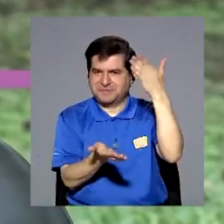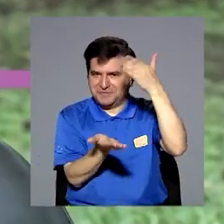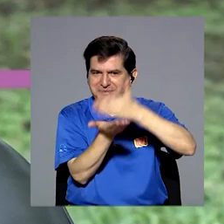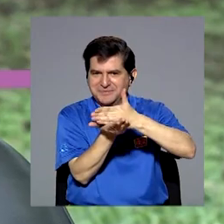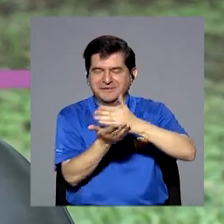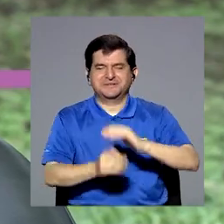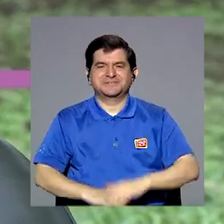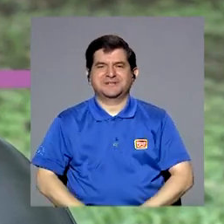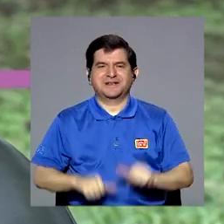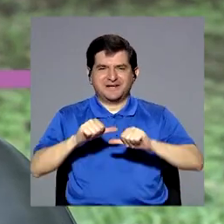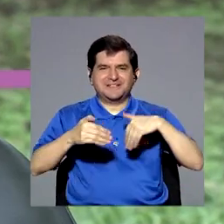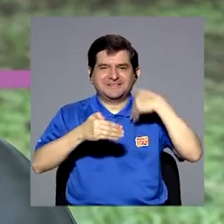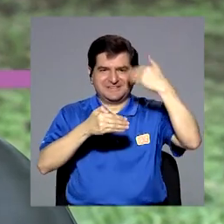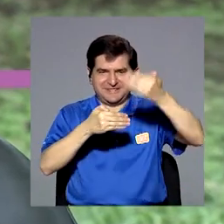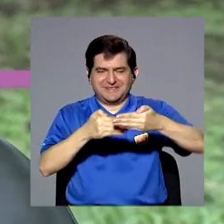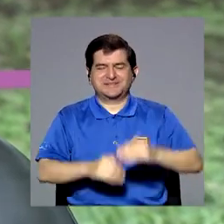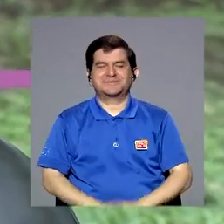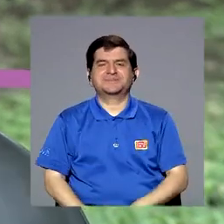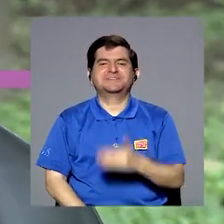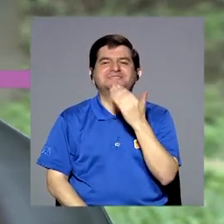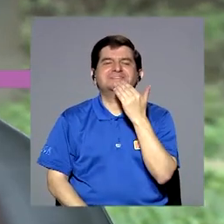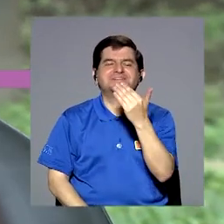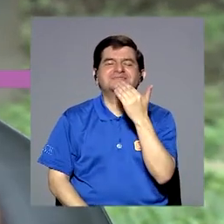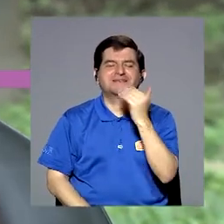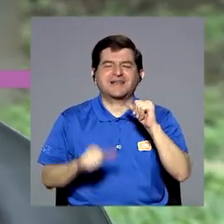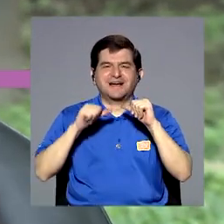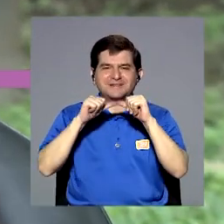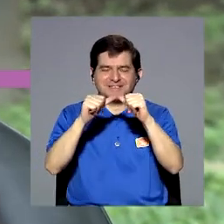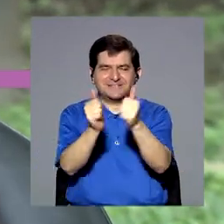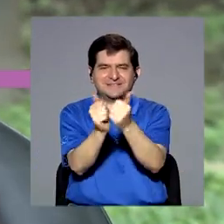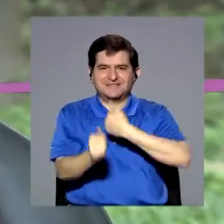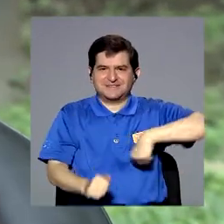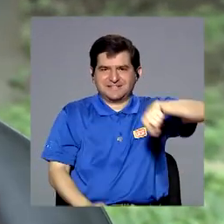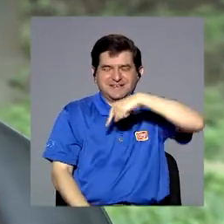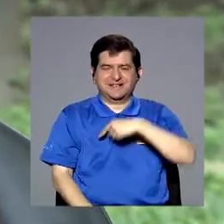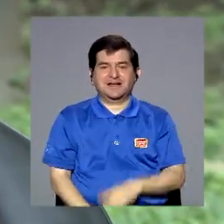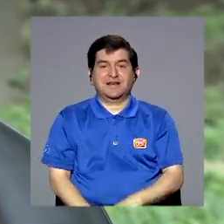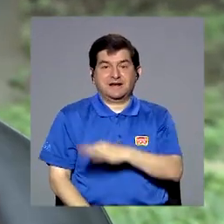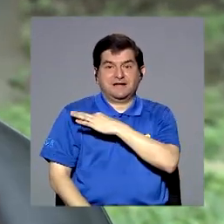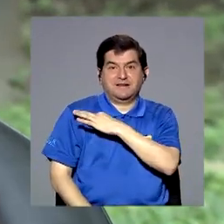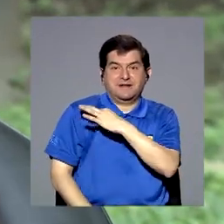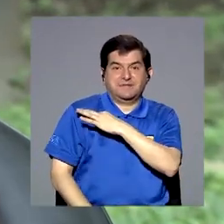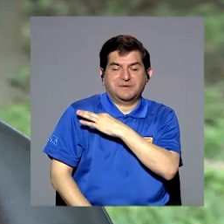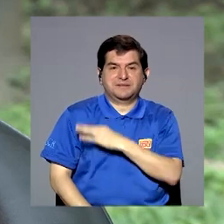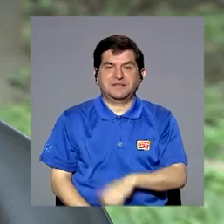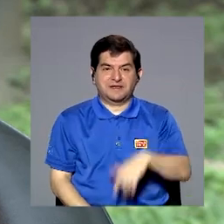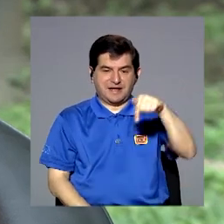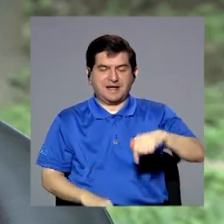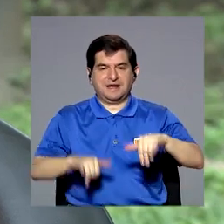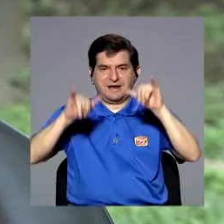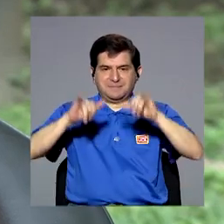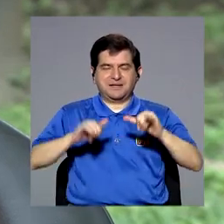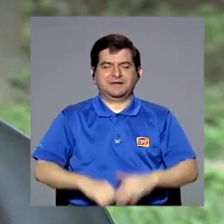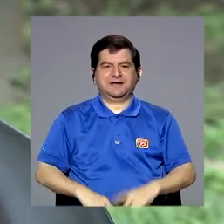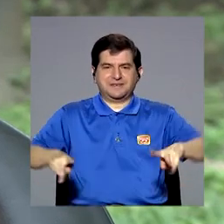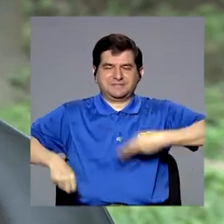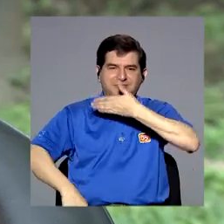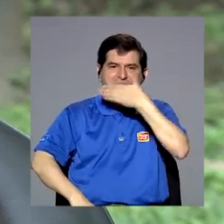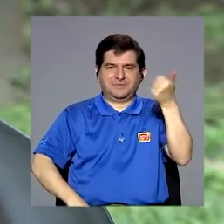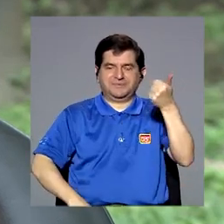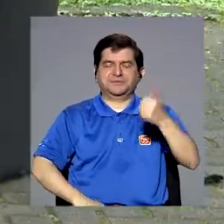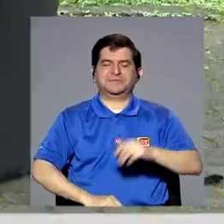una pausa. Claro. Ya regresamos. Muchísimas gracias por continuar con nosotros. Les invitamos a que se queden con Vivir Mejor después del